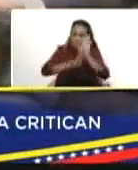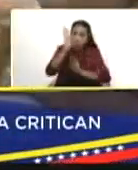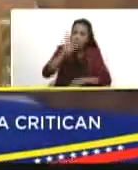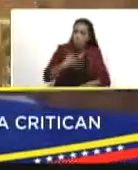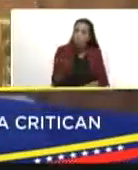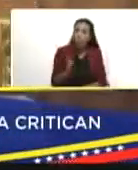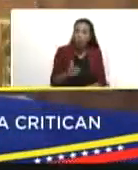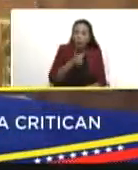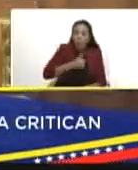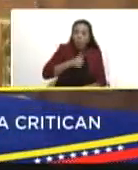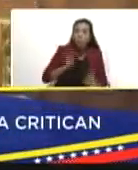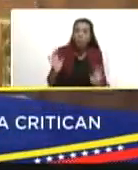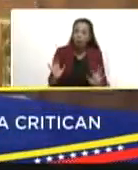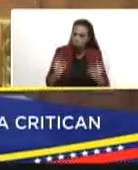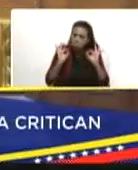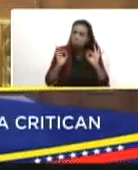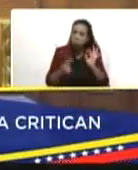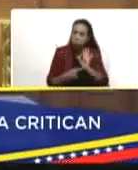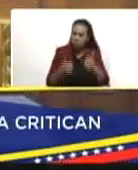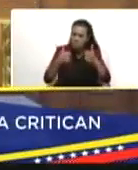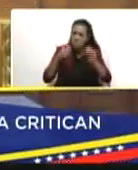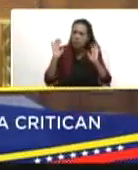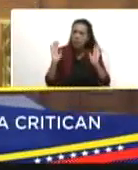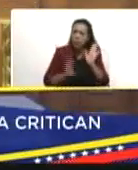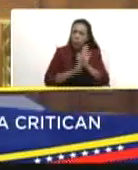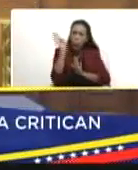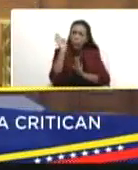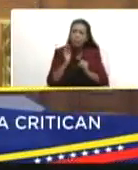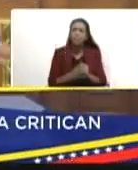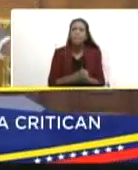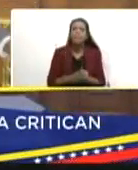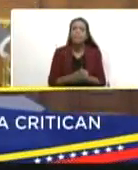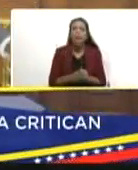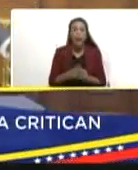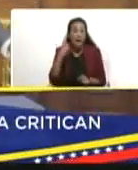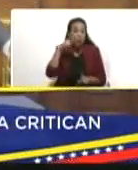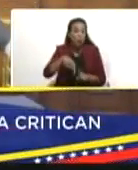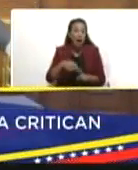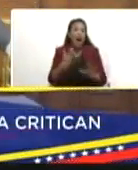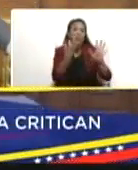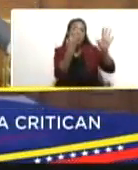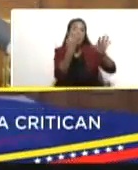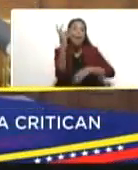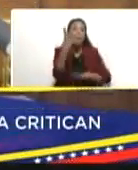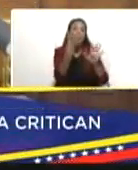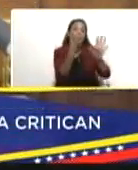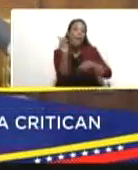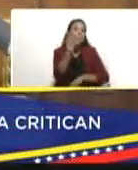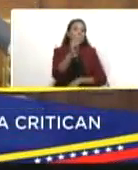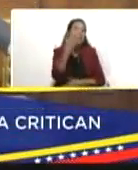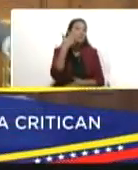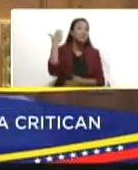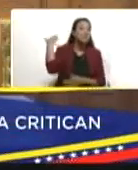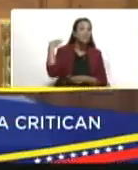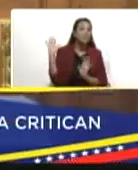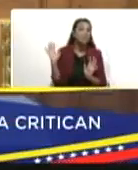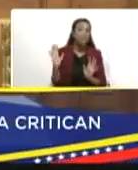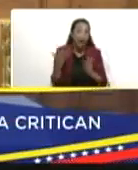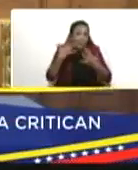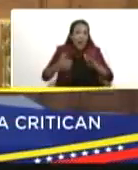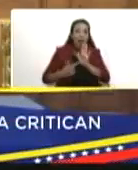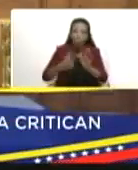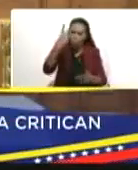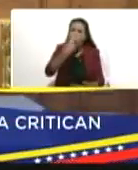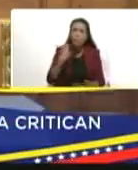éxito fue un éxito total Eso fue hace 9 meses habiendo